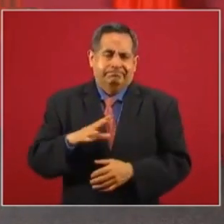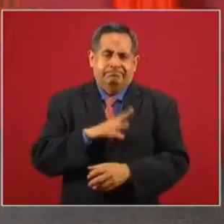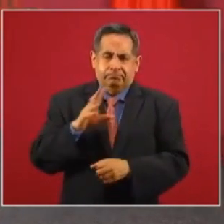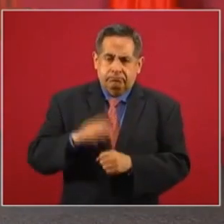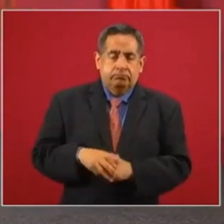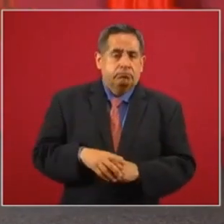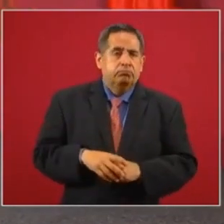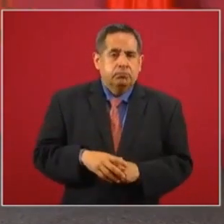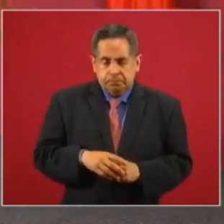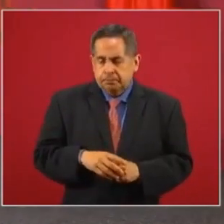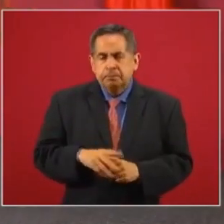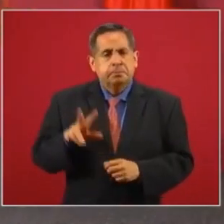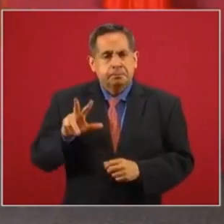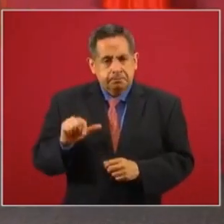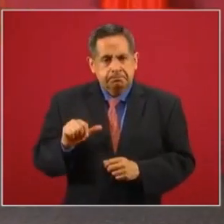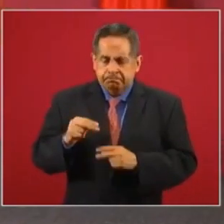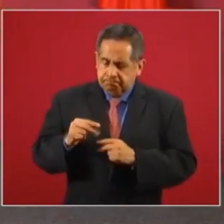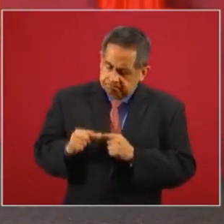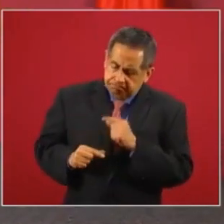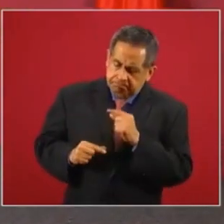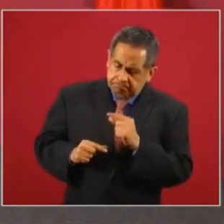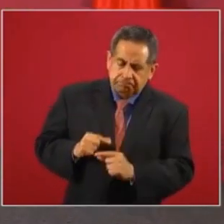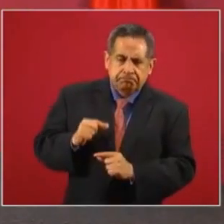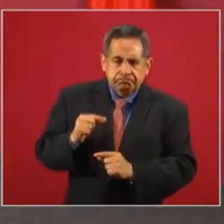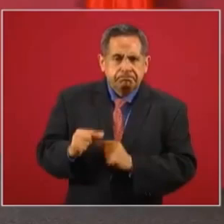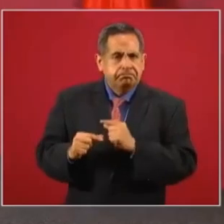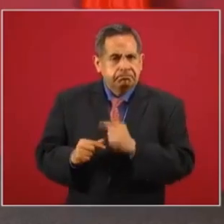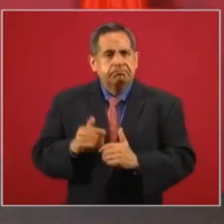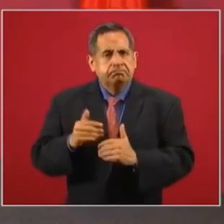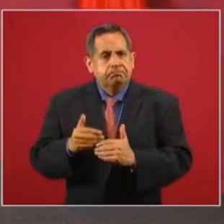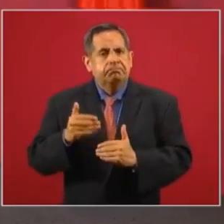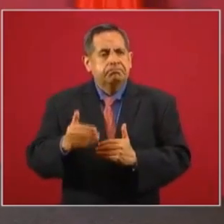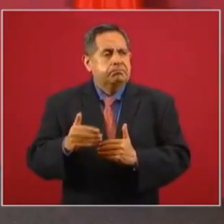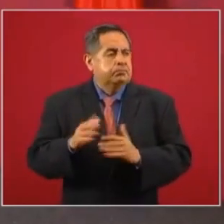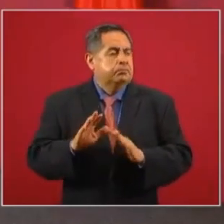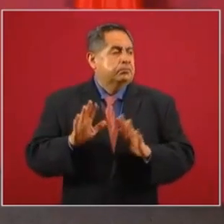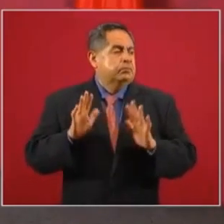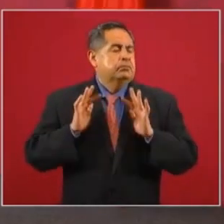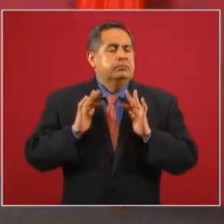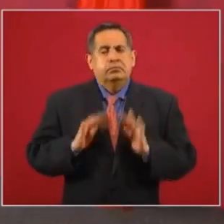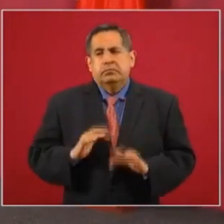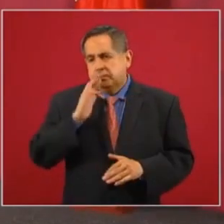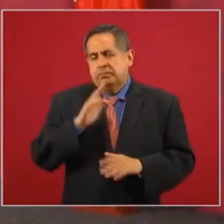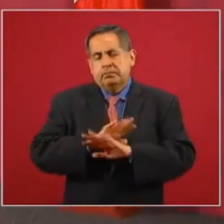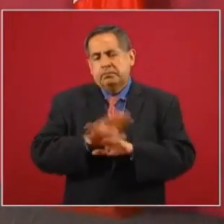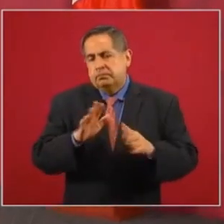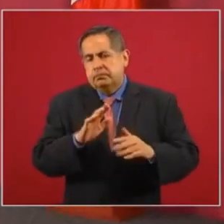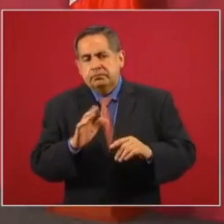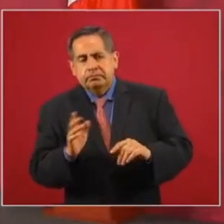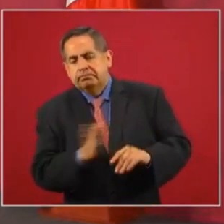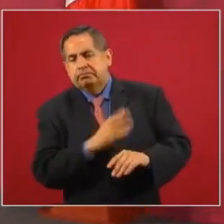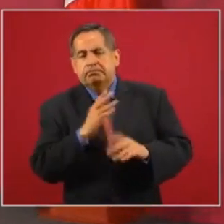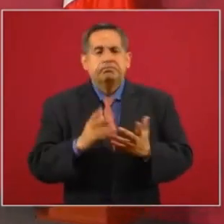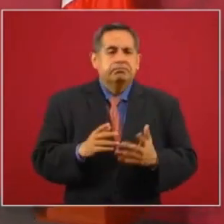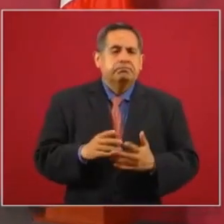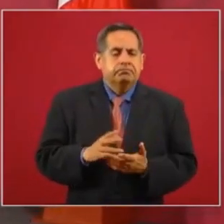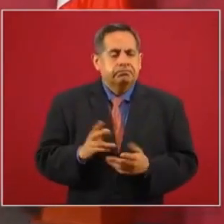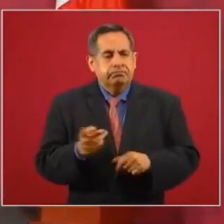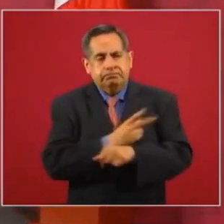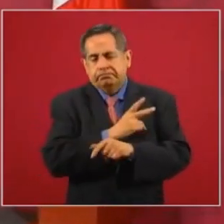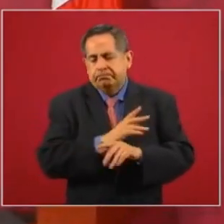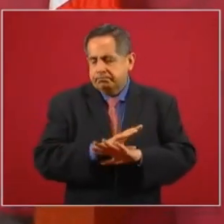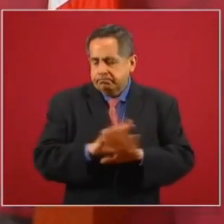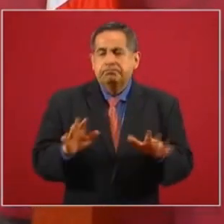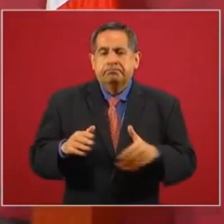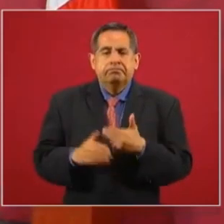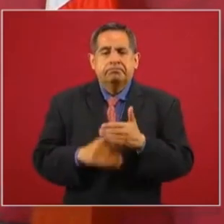avanzando poco a poco, pero vamos saliendo de esta pesadilla. Va pasando la pesadilla